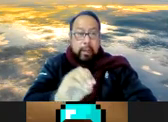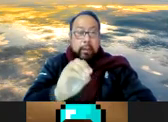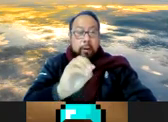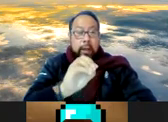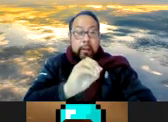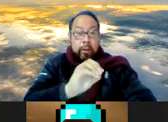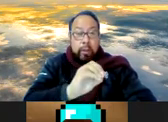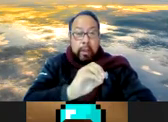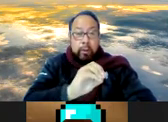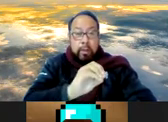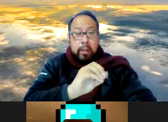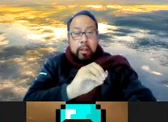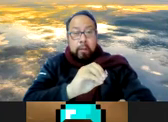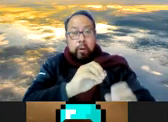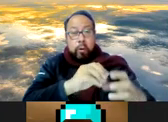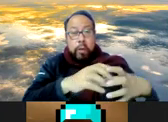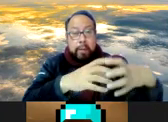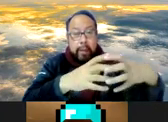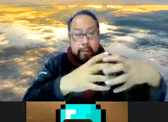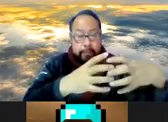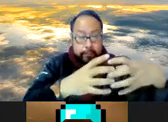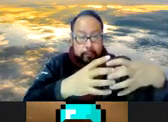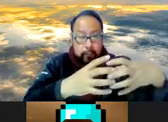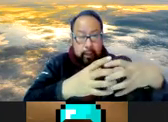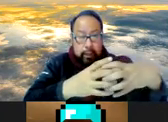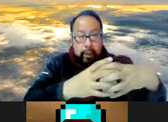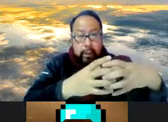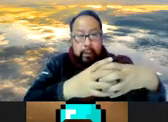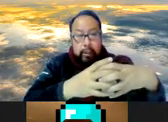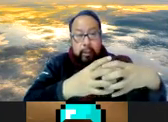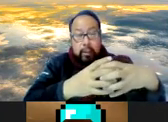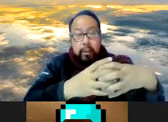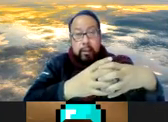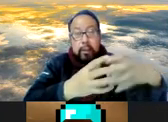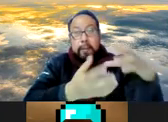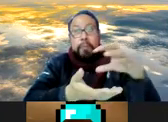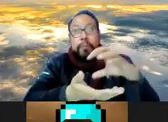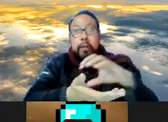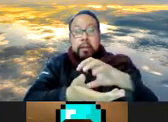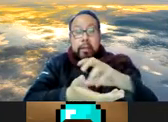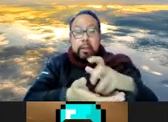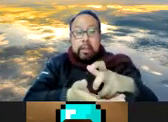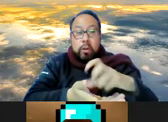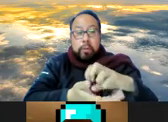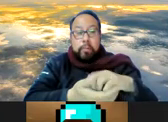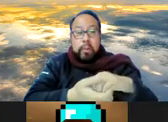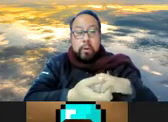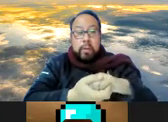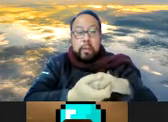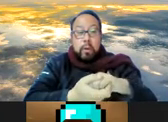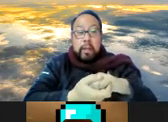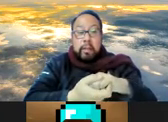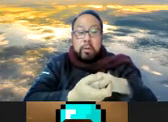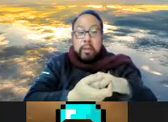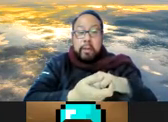ahí entrarán escolares secundarios. Bueno, una vez que está en este sentido de